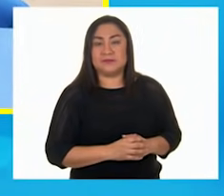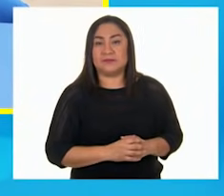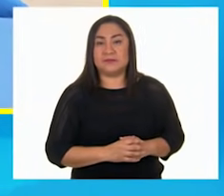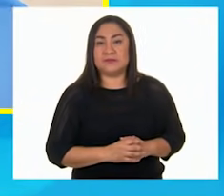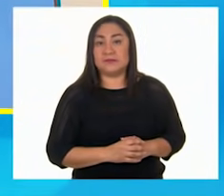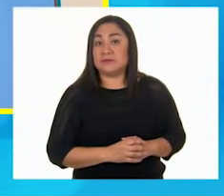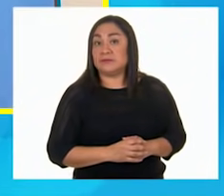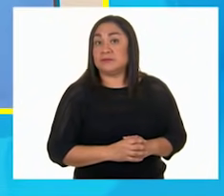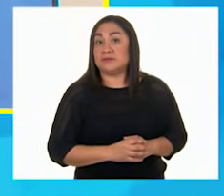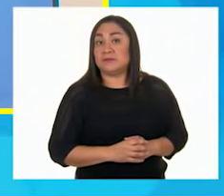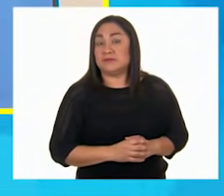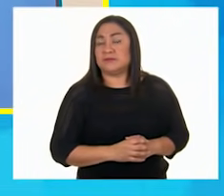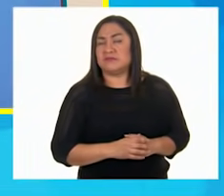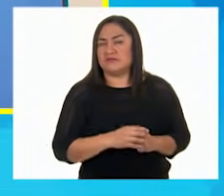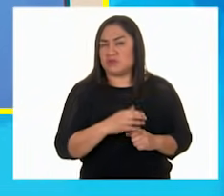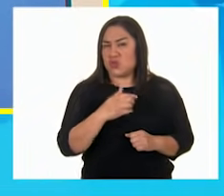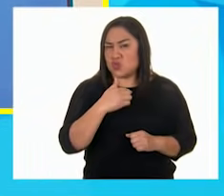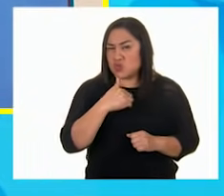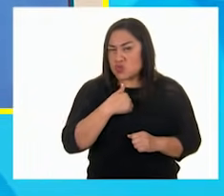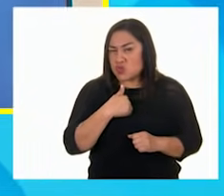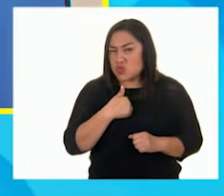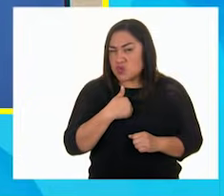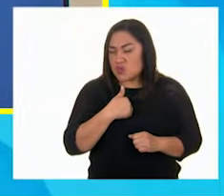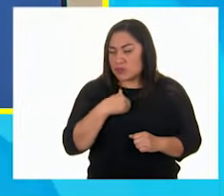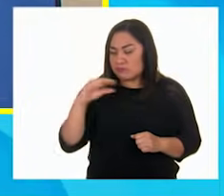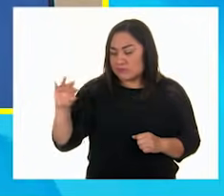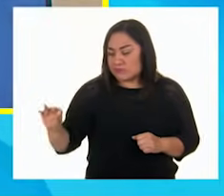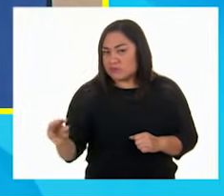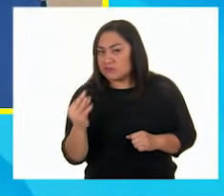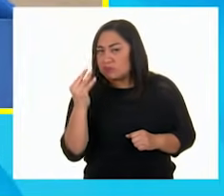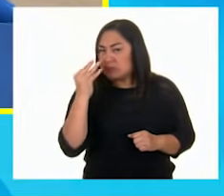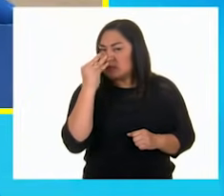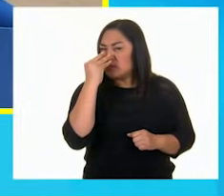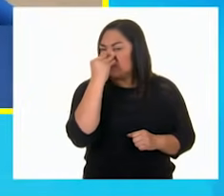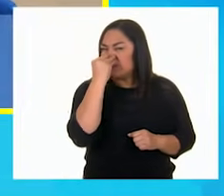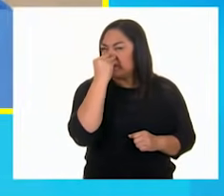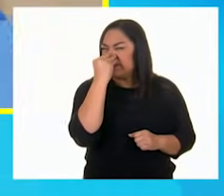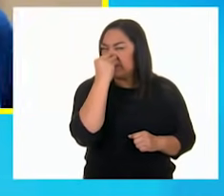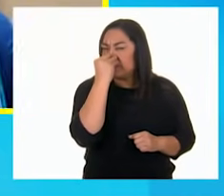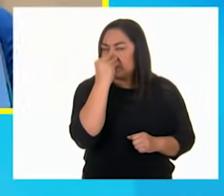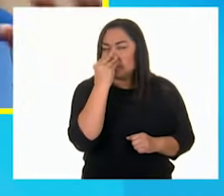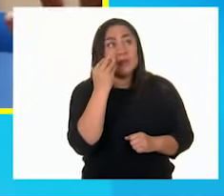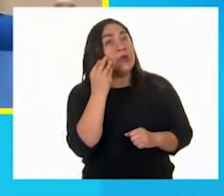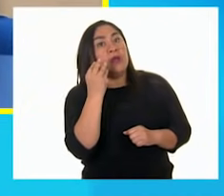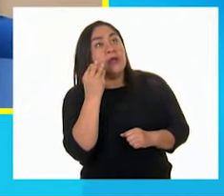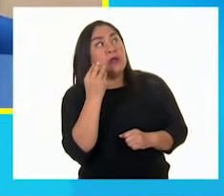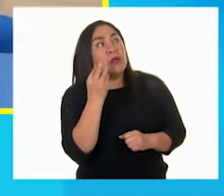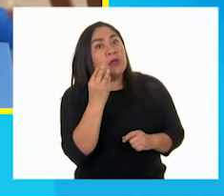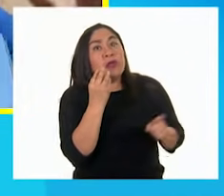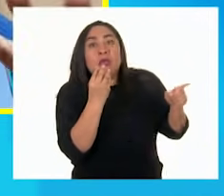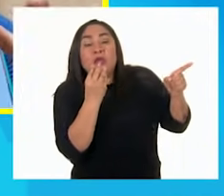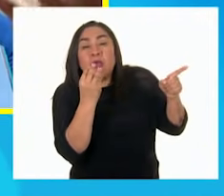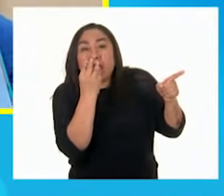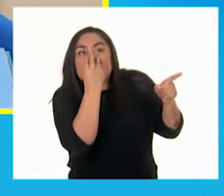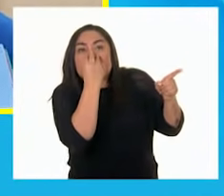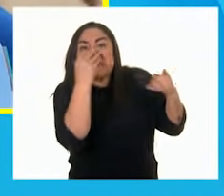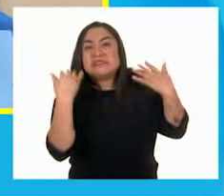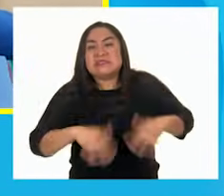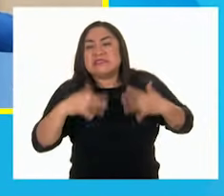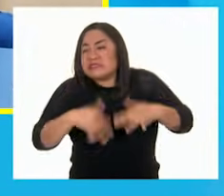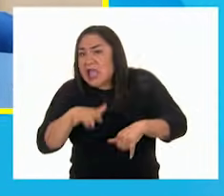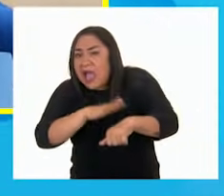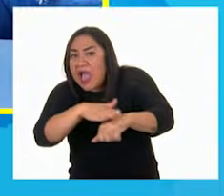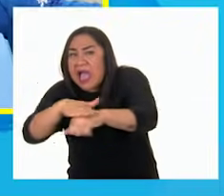Me pongo mi nariz. ¿La nariz? ¡Ya nos puede oler! Niños,